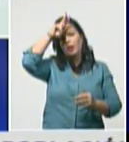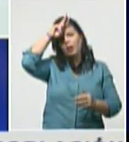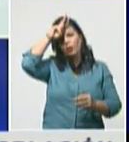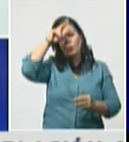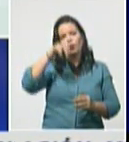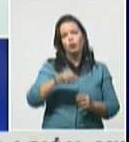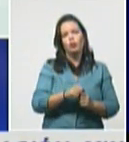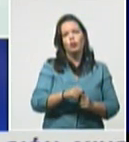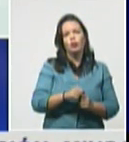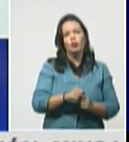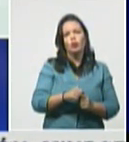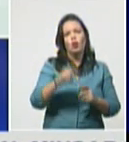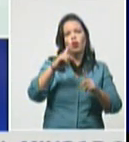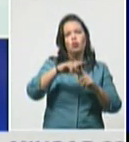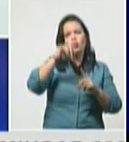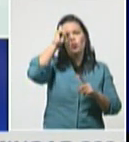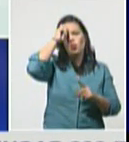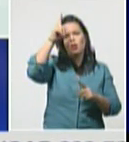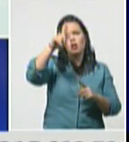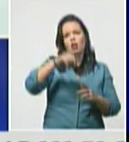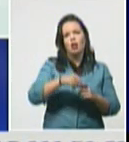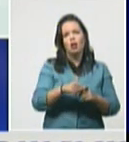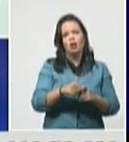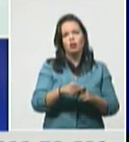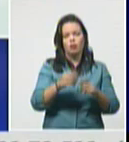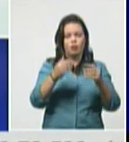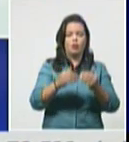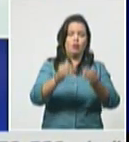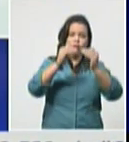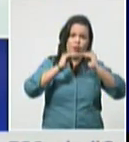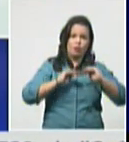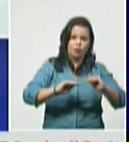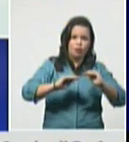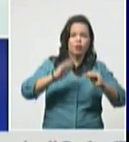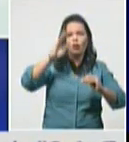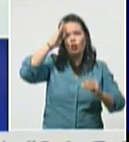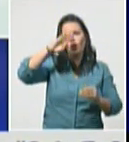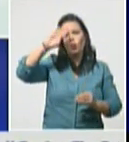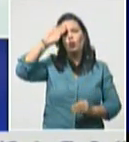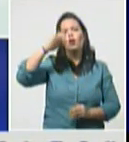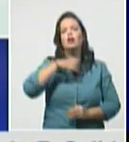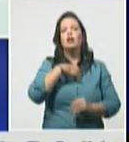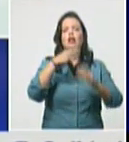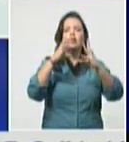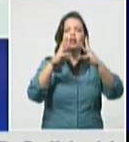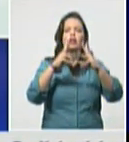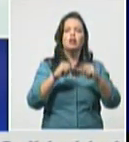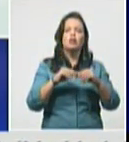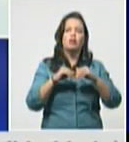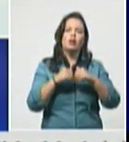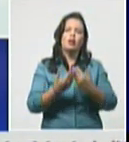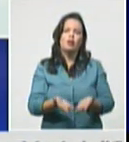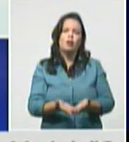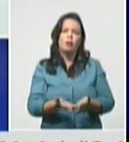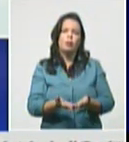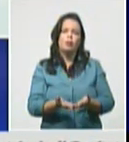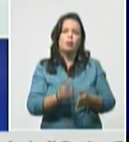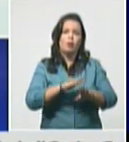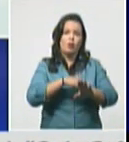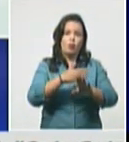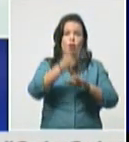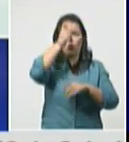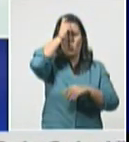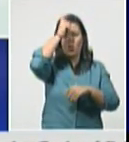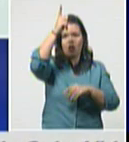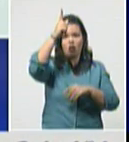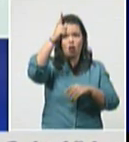ahí nos insertamos nosotros con un total de, después de Turquía, que tiene